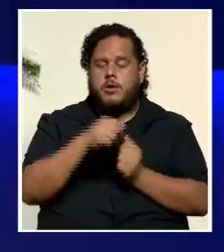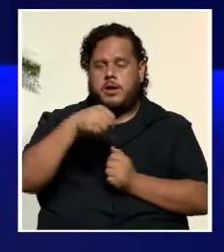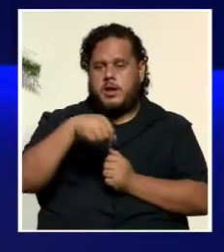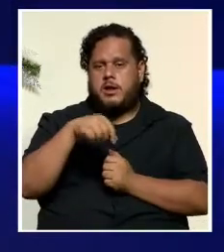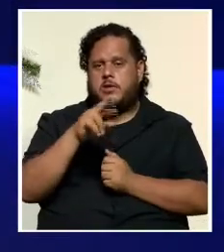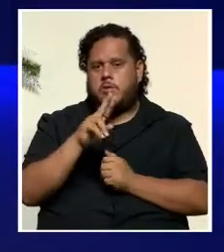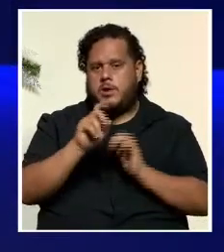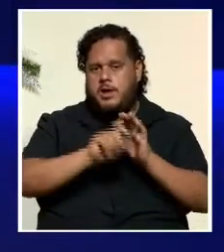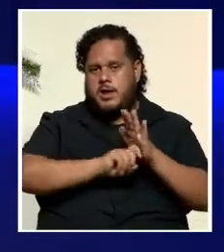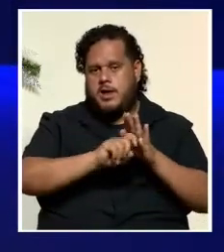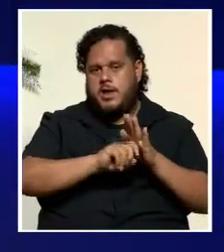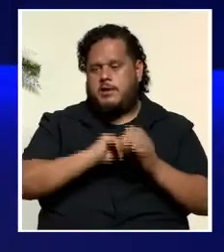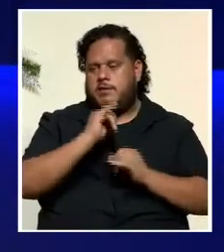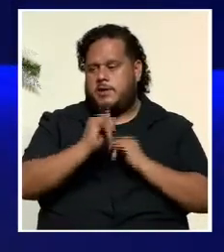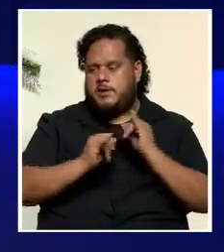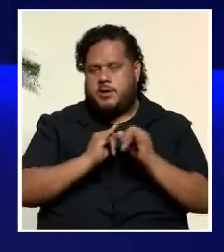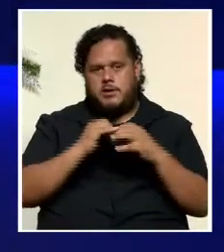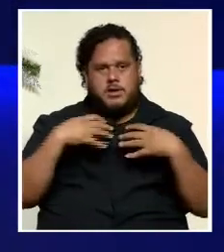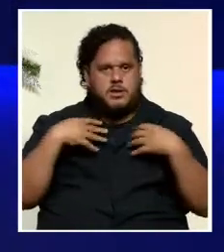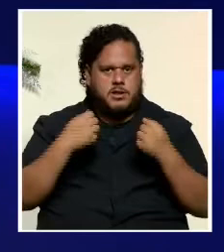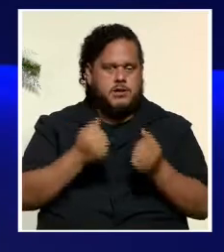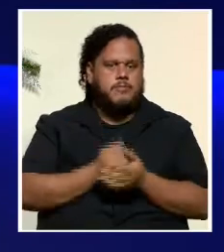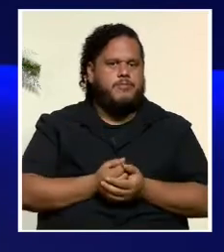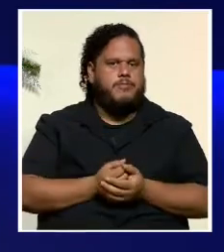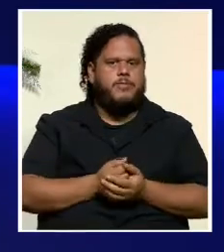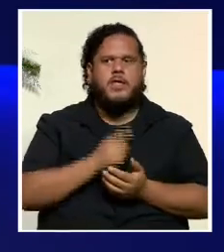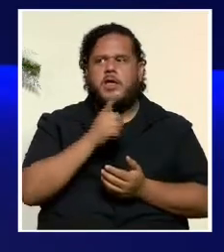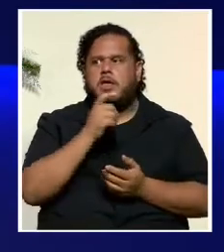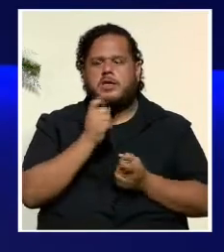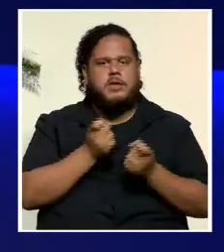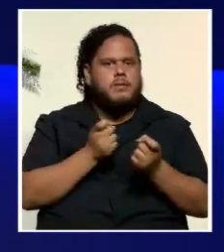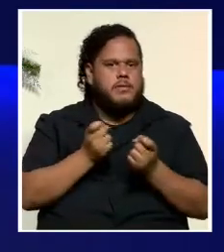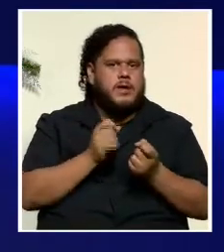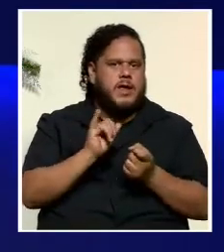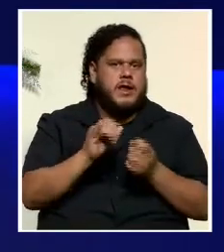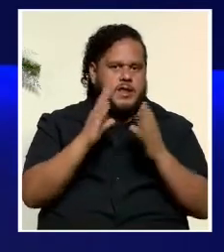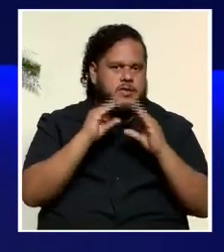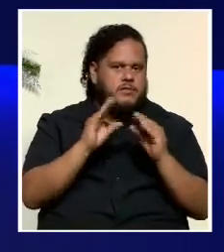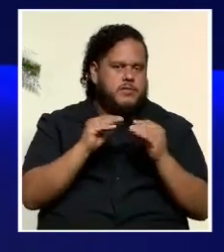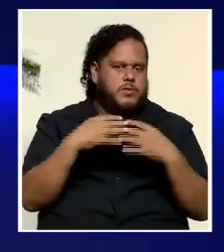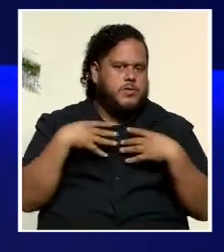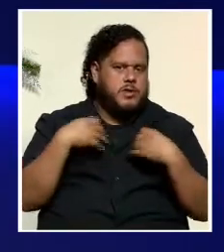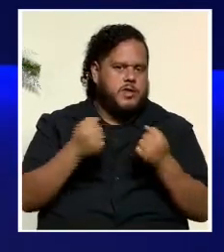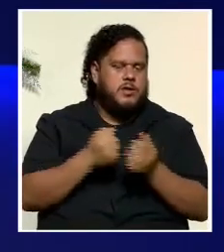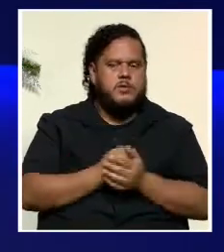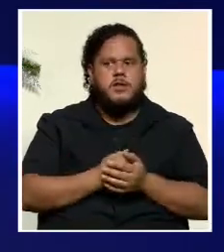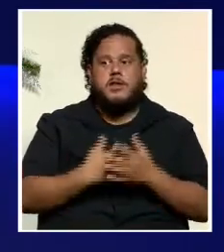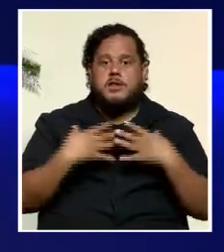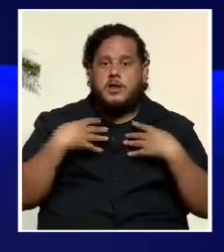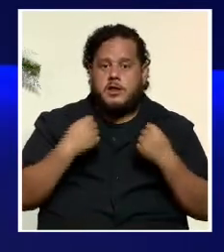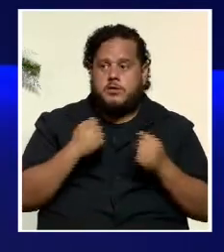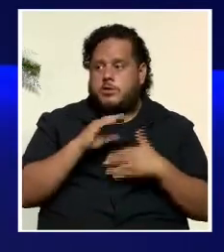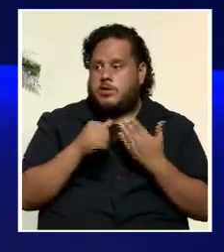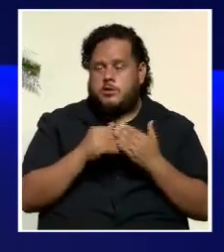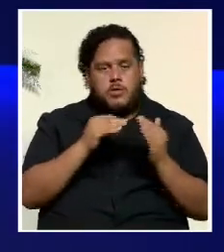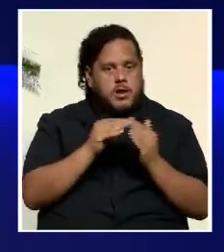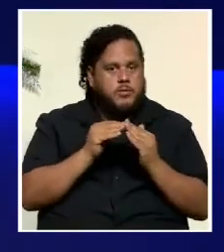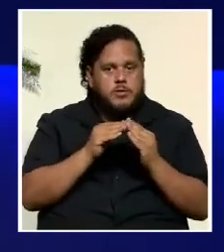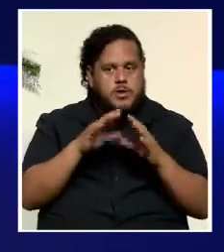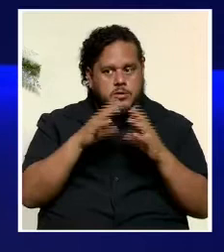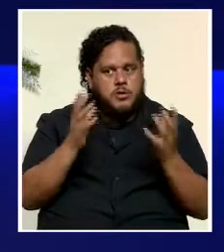QR internacional de salud. Sí. ¿Quién va a manejar esos datos de salud, de la salud de toda la población del